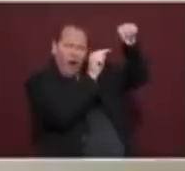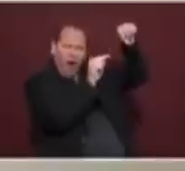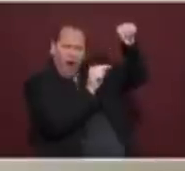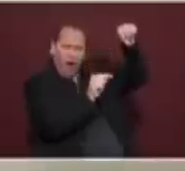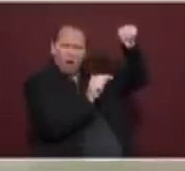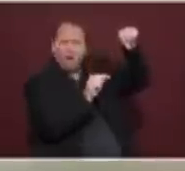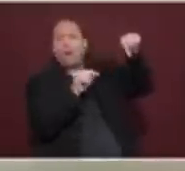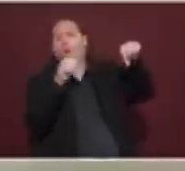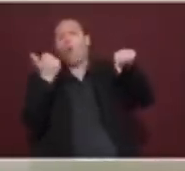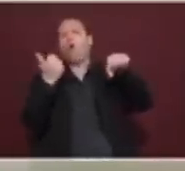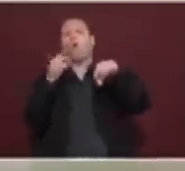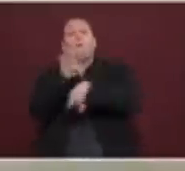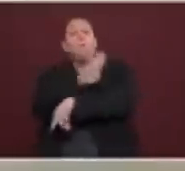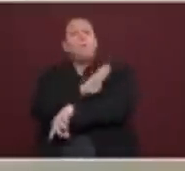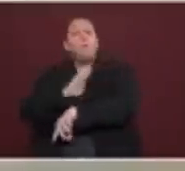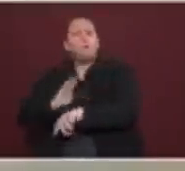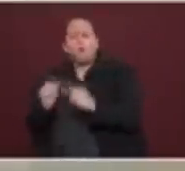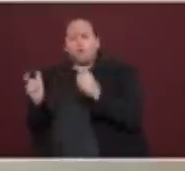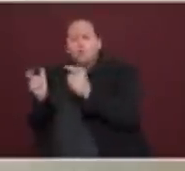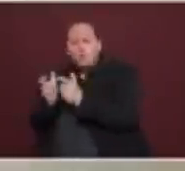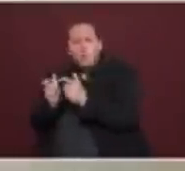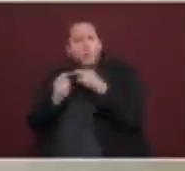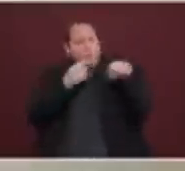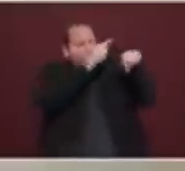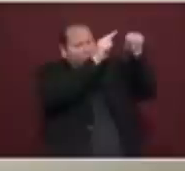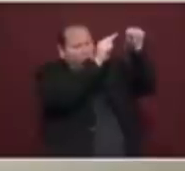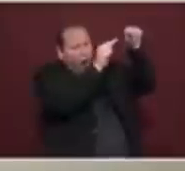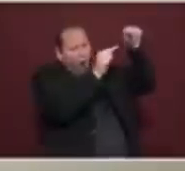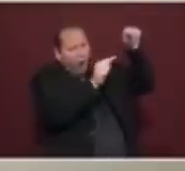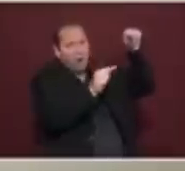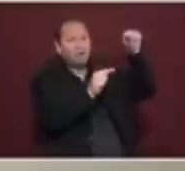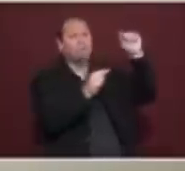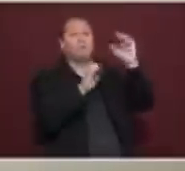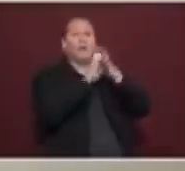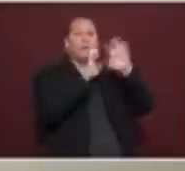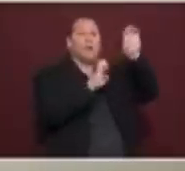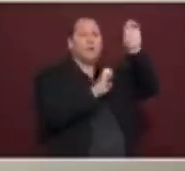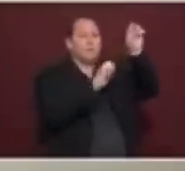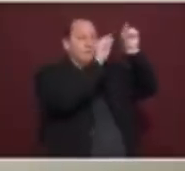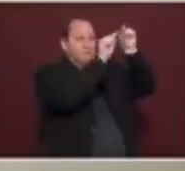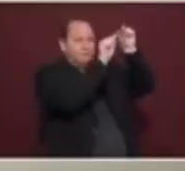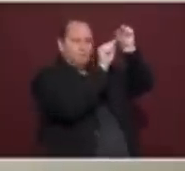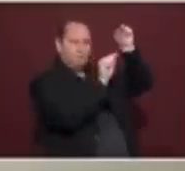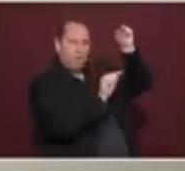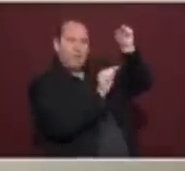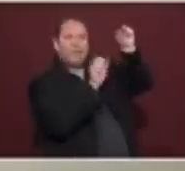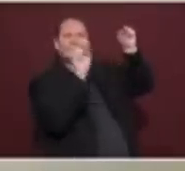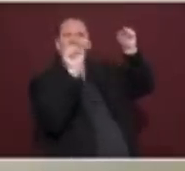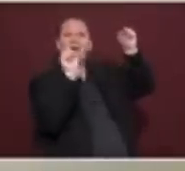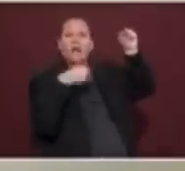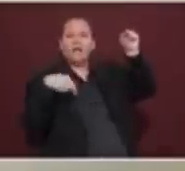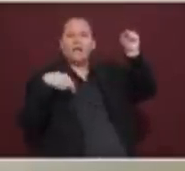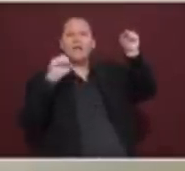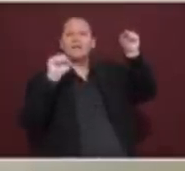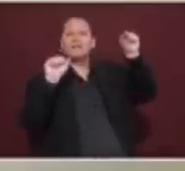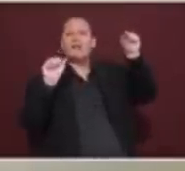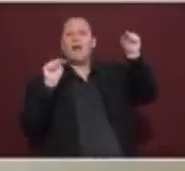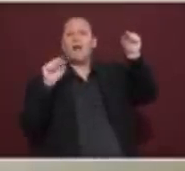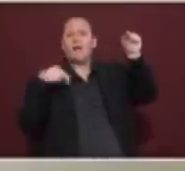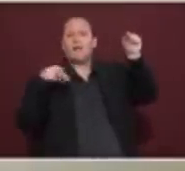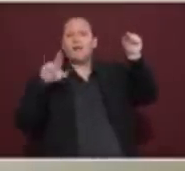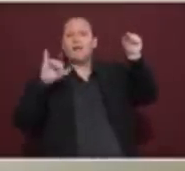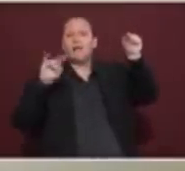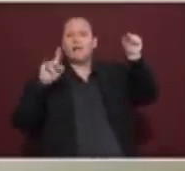ellos ayudan hasta san quintín hasta guerrero negro en los límites